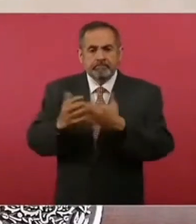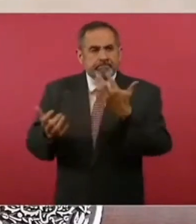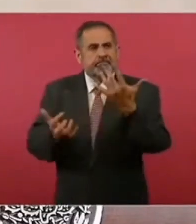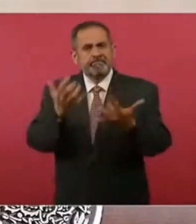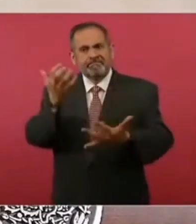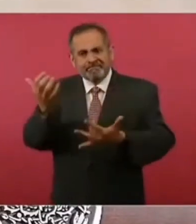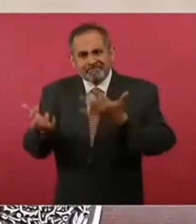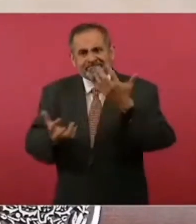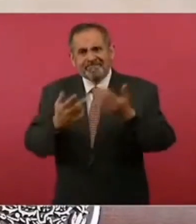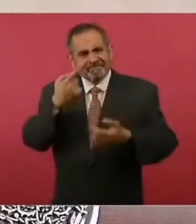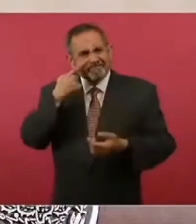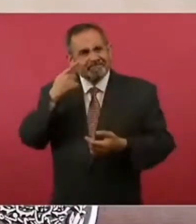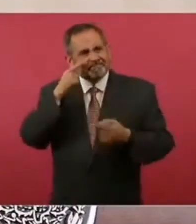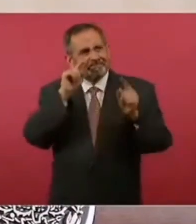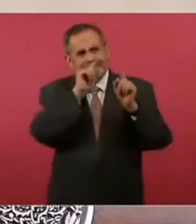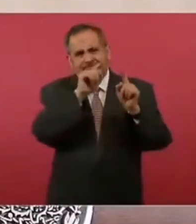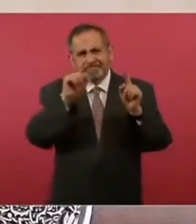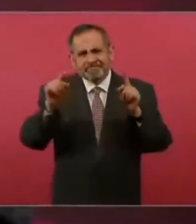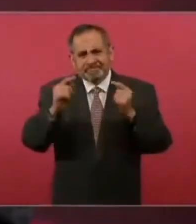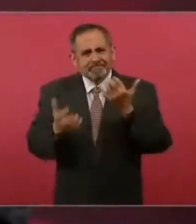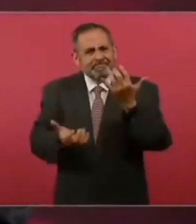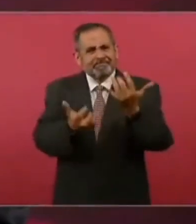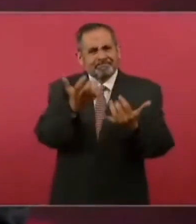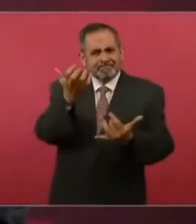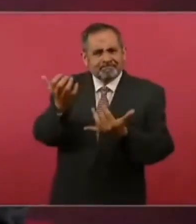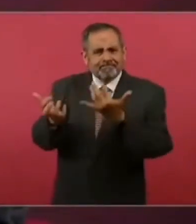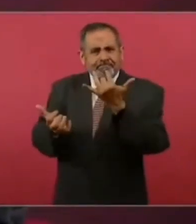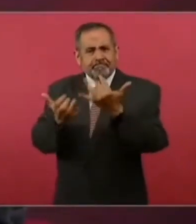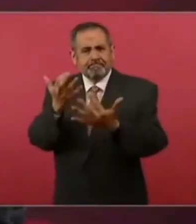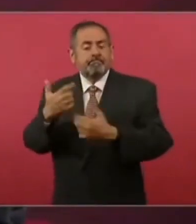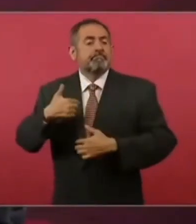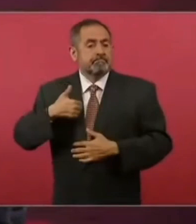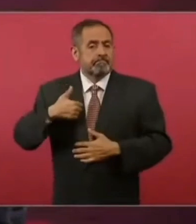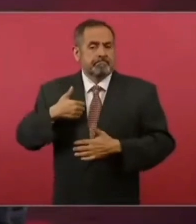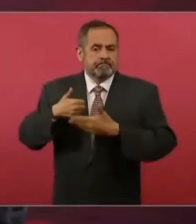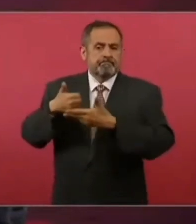incendios, muchos incendios, y